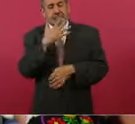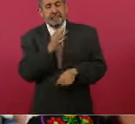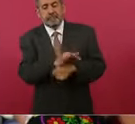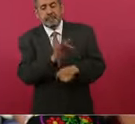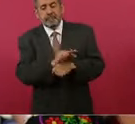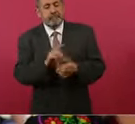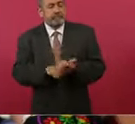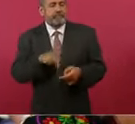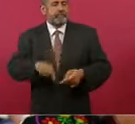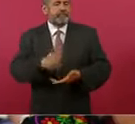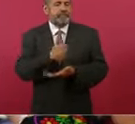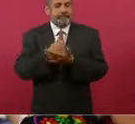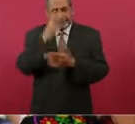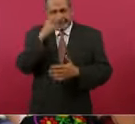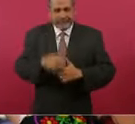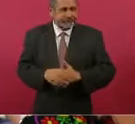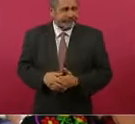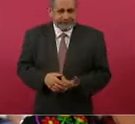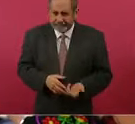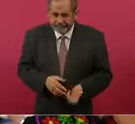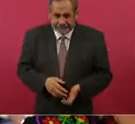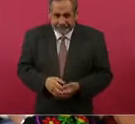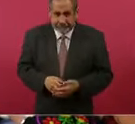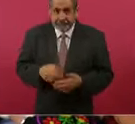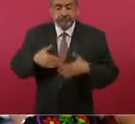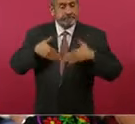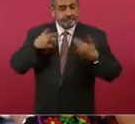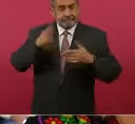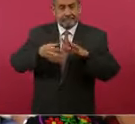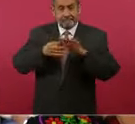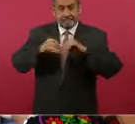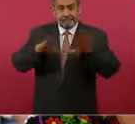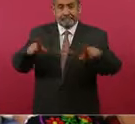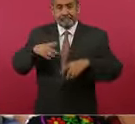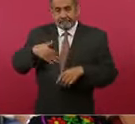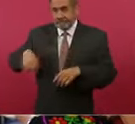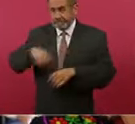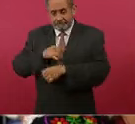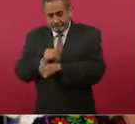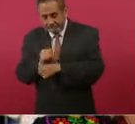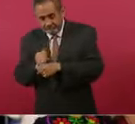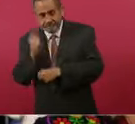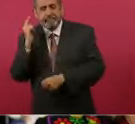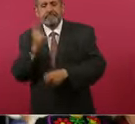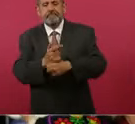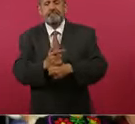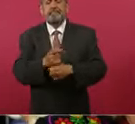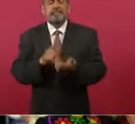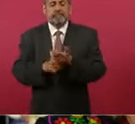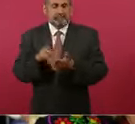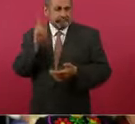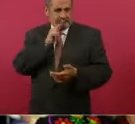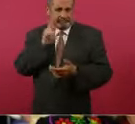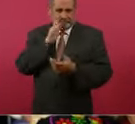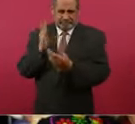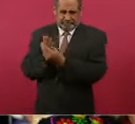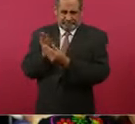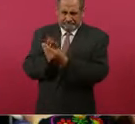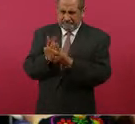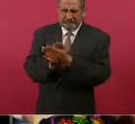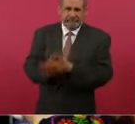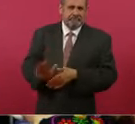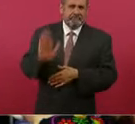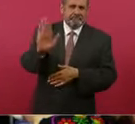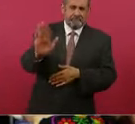Fiscalía Capitalina? También aquí le voy a revelar algo, porque nosotros estamos en una investigación. Aquí le entrego también los documentos